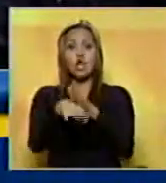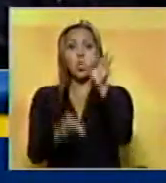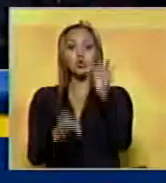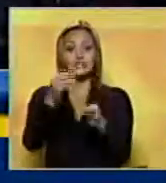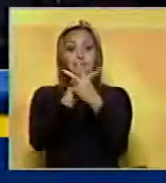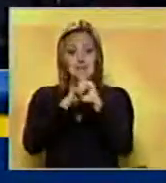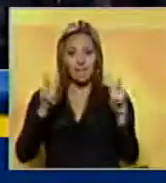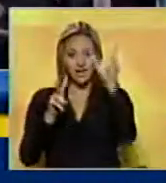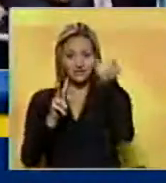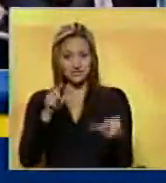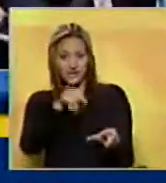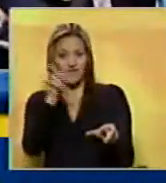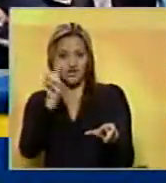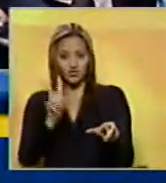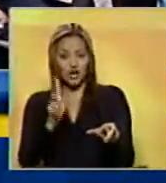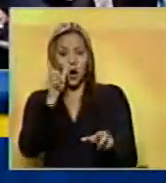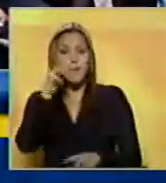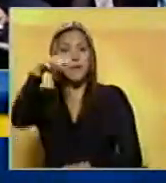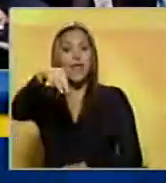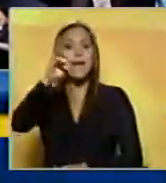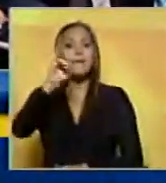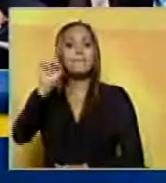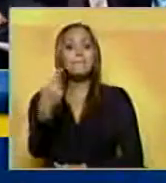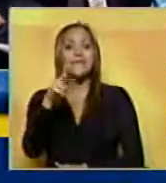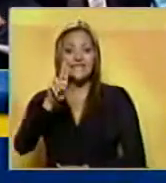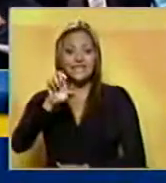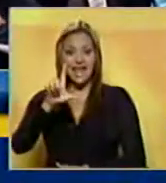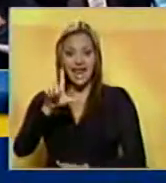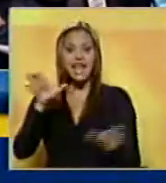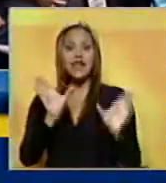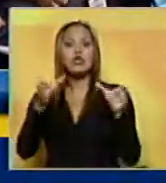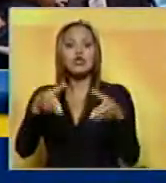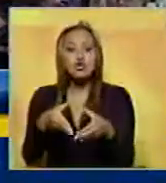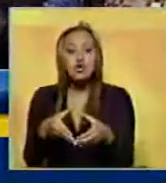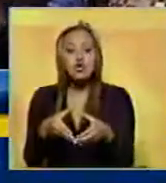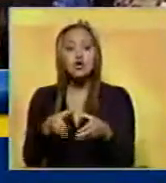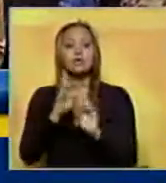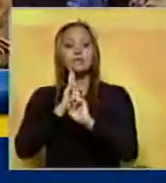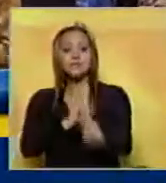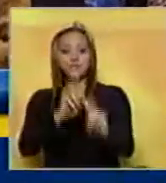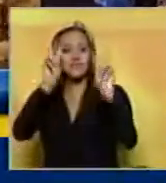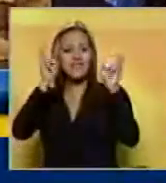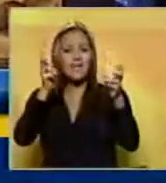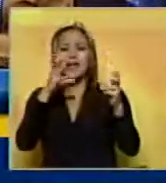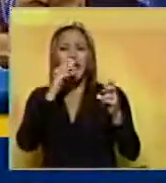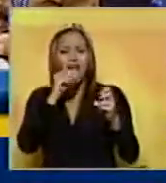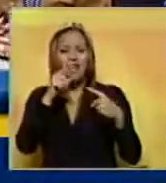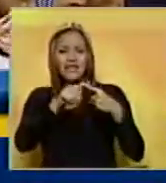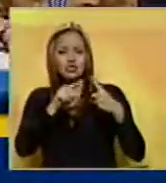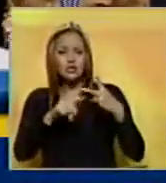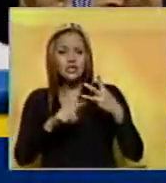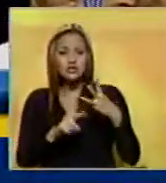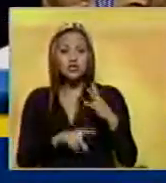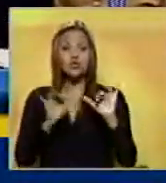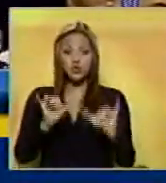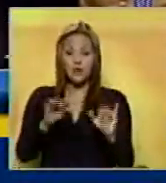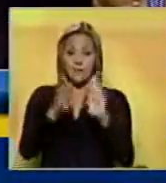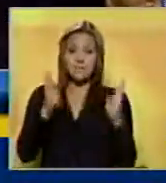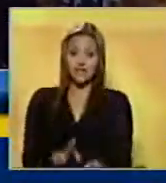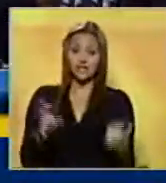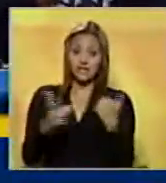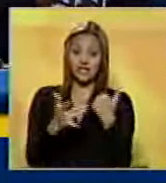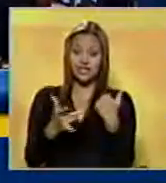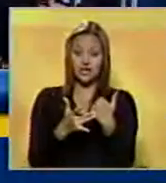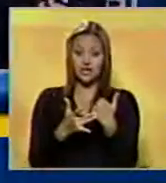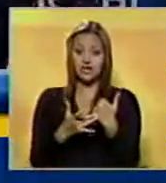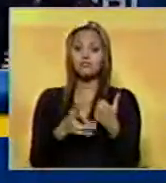Paz de Venezuela, Miguel Rodríguez Torres, encabezó esta reunión y se refirió a los temas que van a tratar en ella, las mesas técnicas